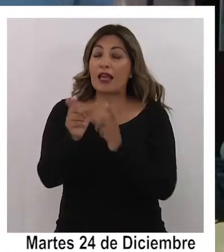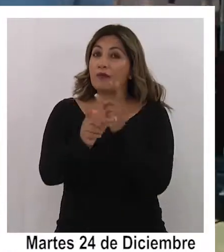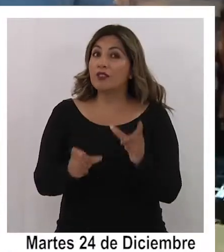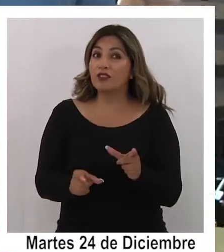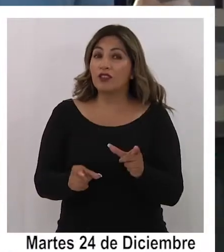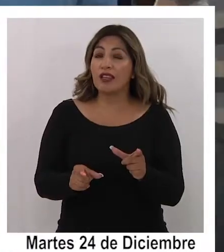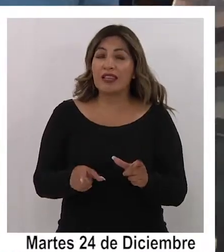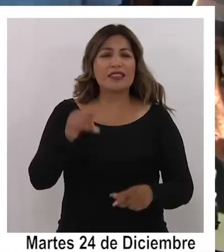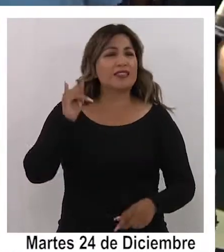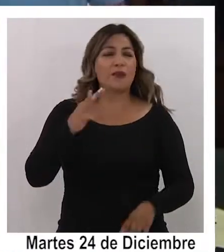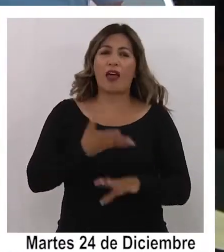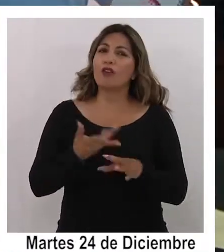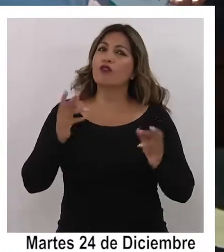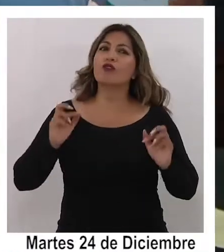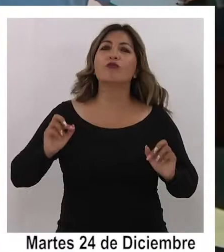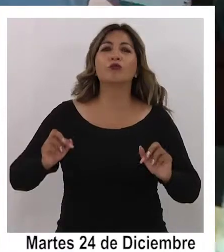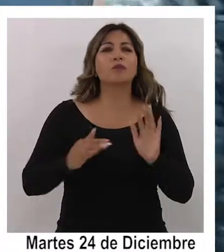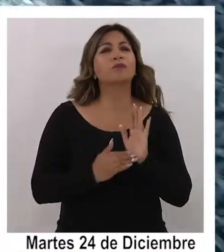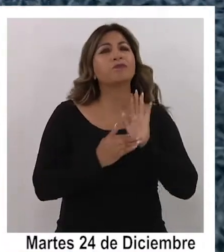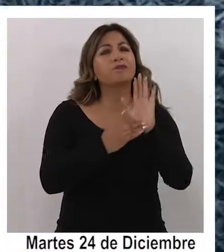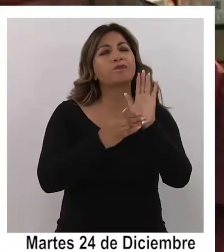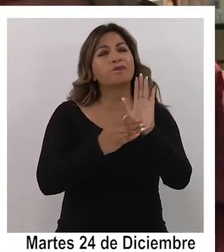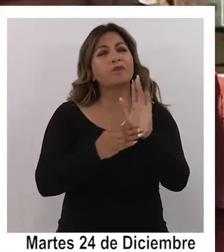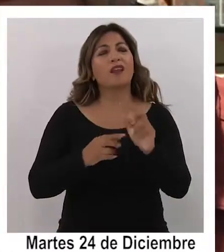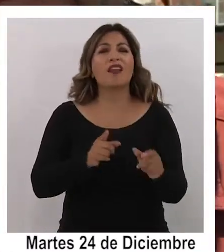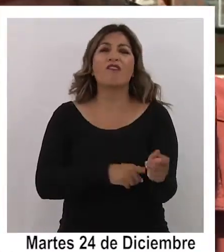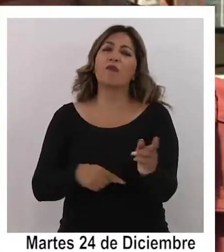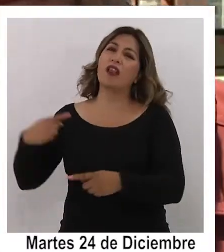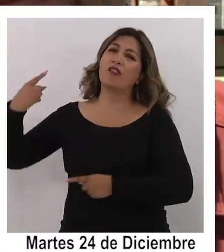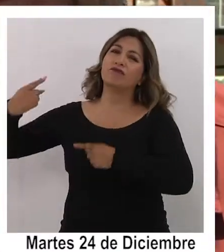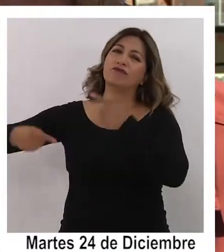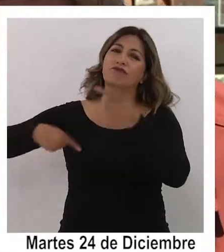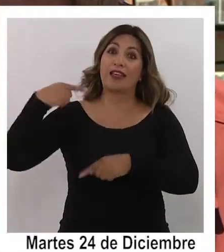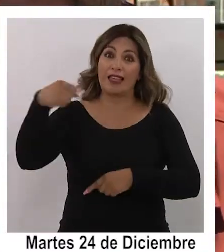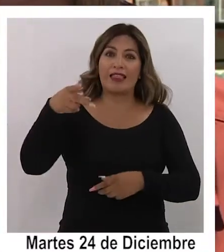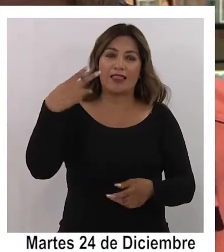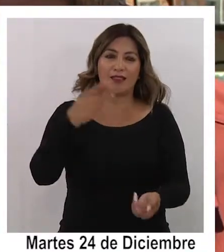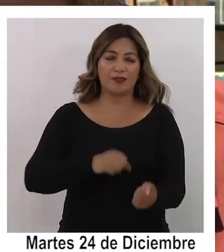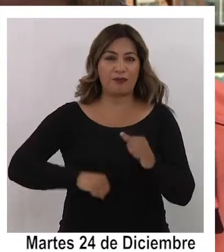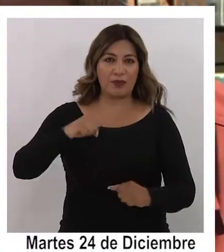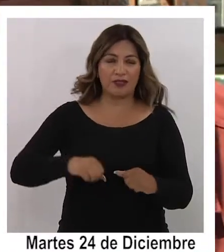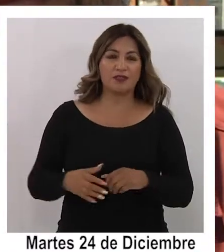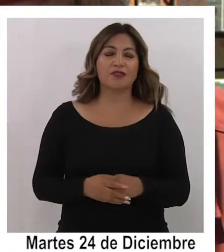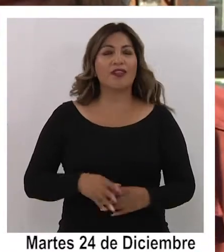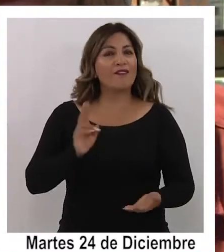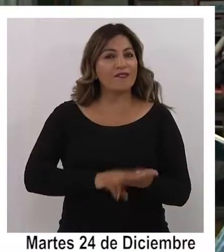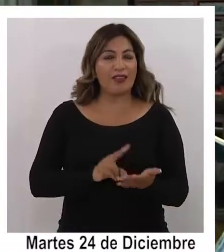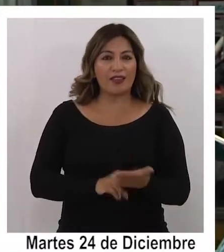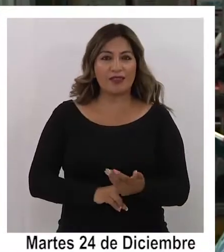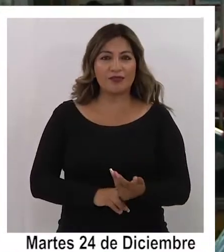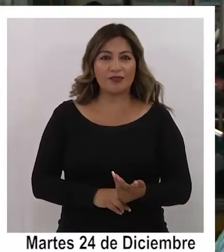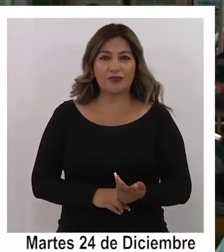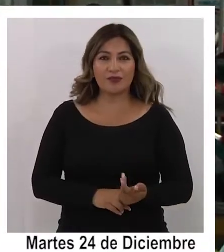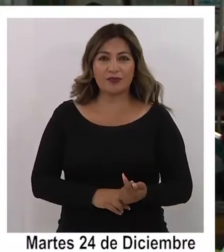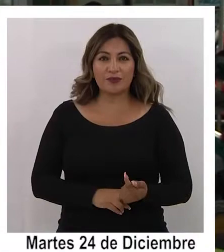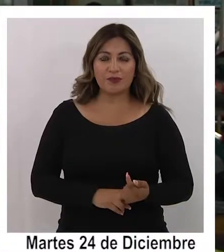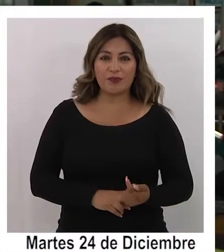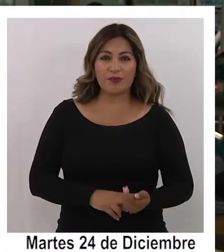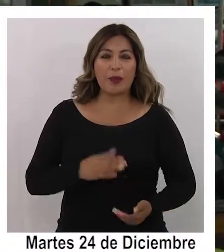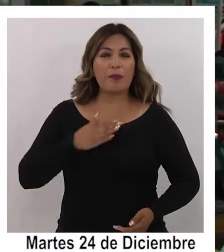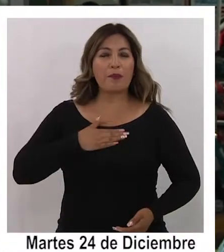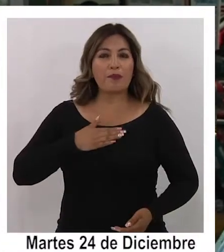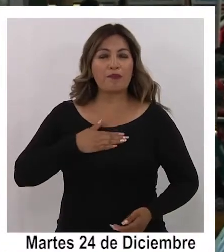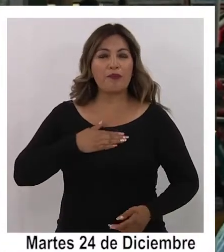Ferreteros que no pierden oportunidad para destacar la trayectoria familiar de la empresa. Absolutamente, en realidad